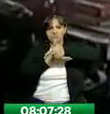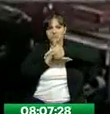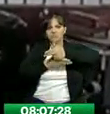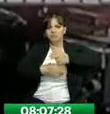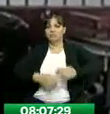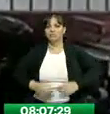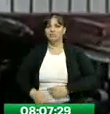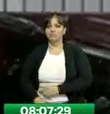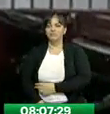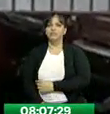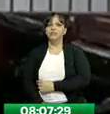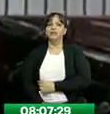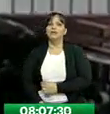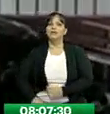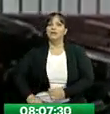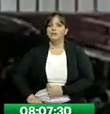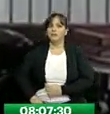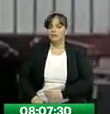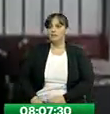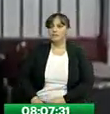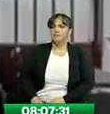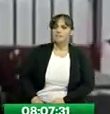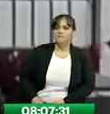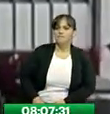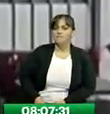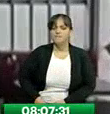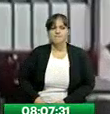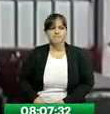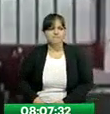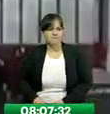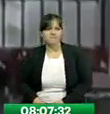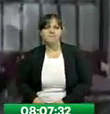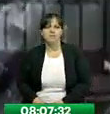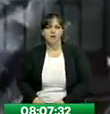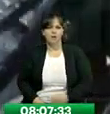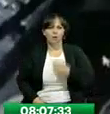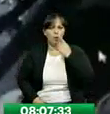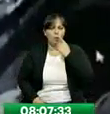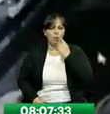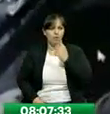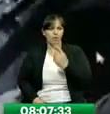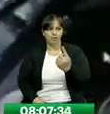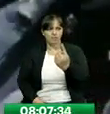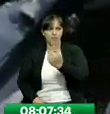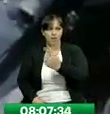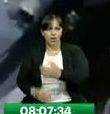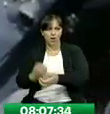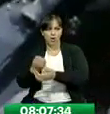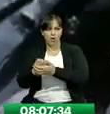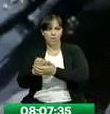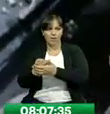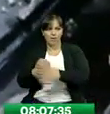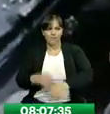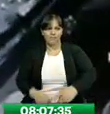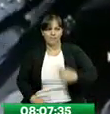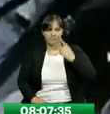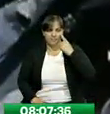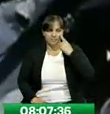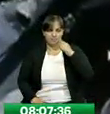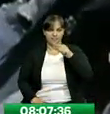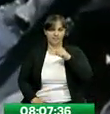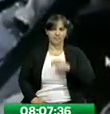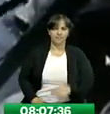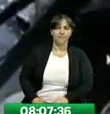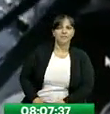dan vuelta a aproximadamente cinco minutos analizando al comerciante que se encontraba tras las rejas con cadena